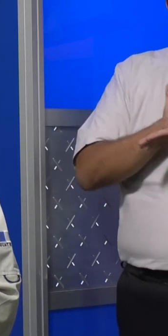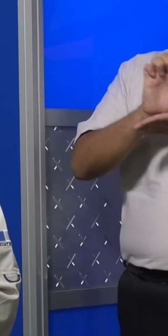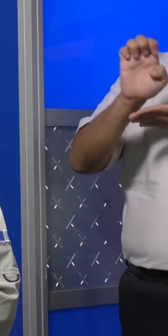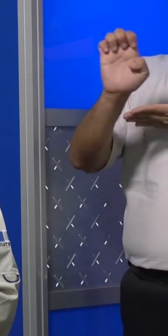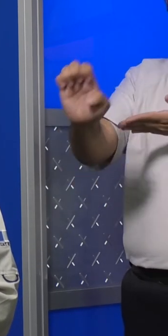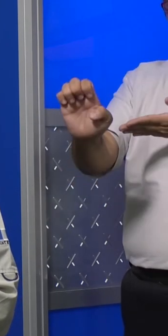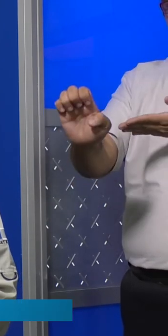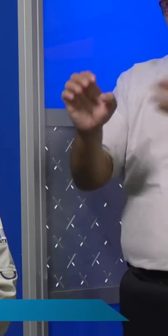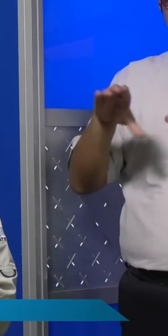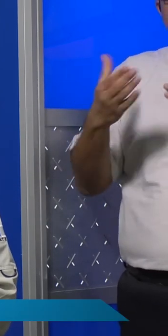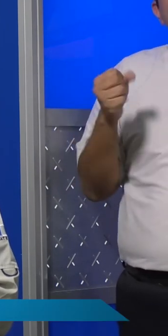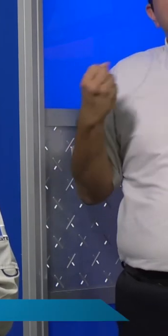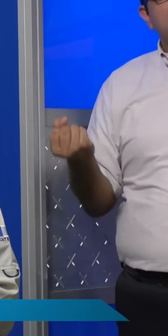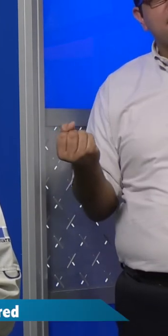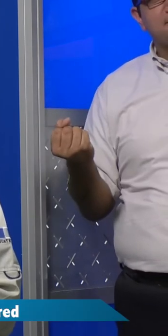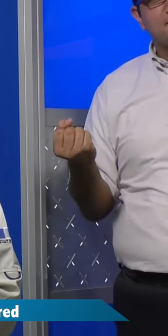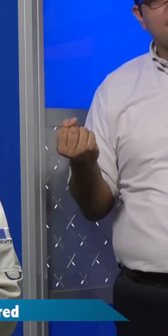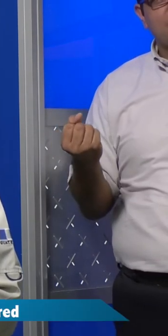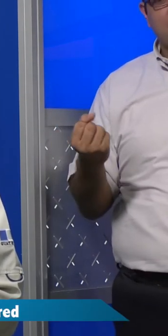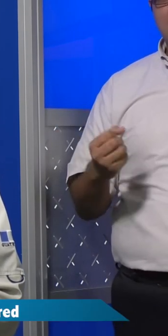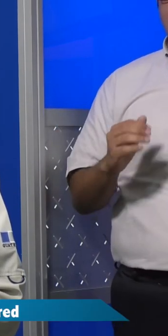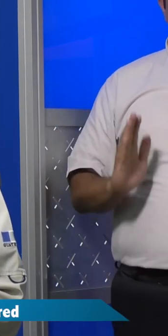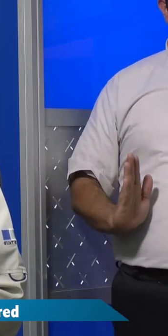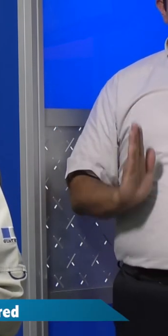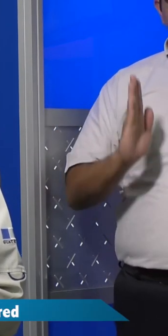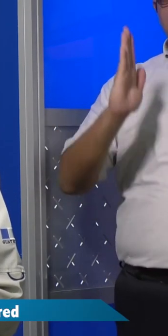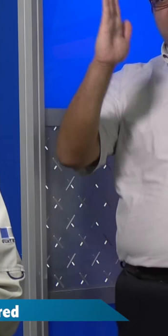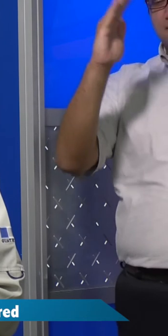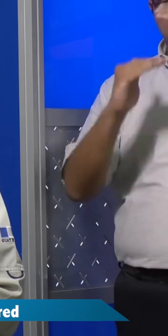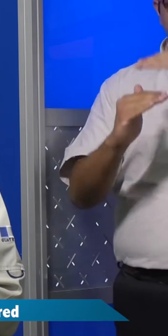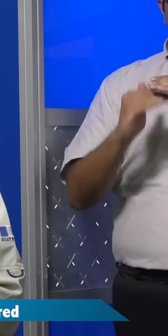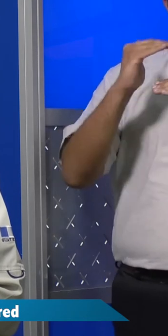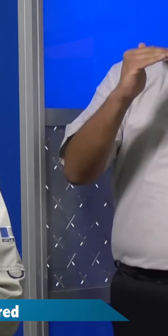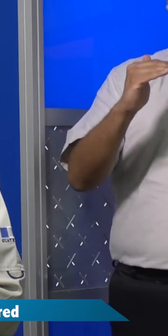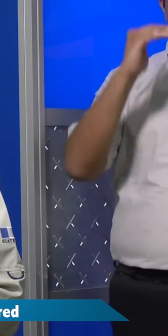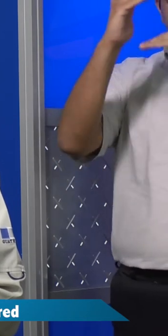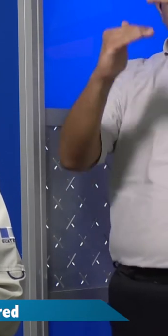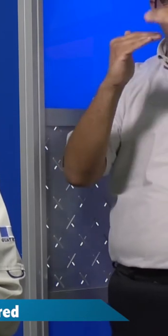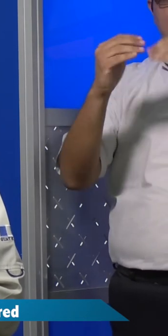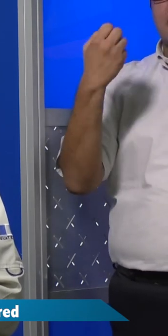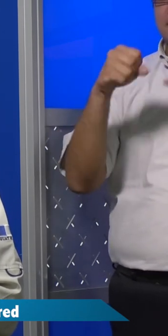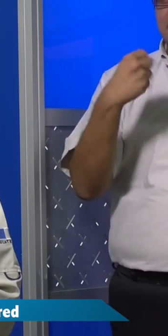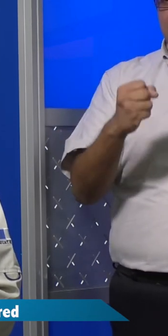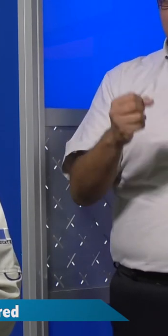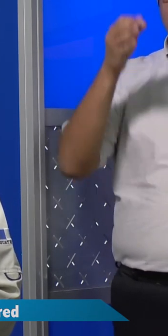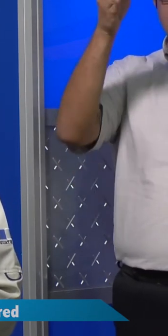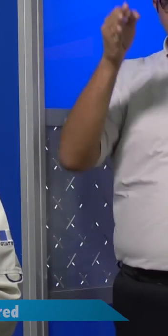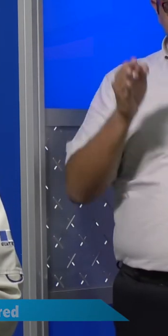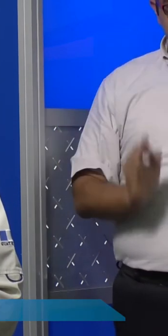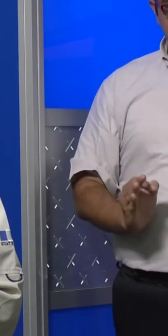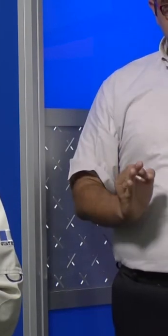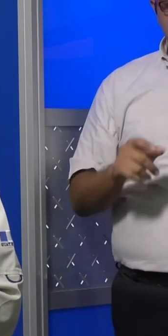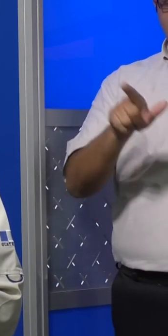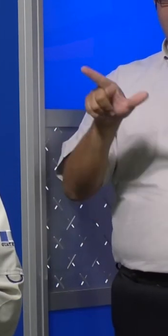vamos a prevenir esto pues con todos los tipos de construcción que estén adecuados a una zona